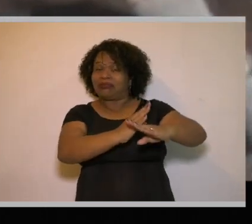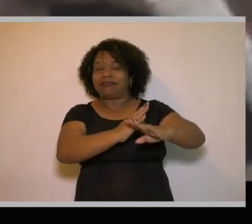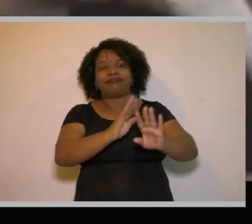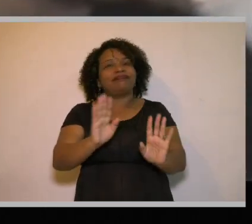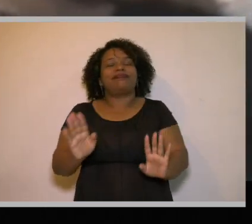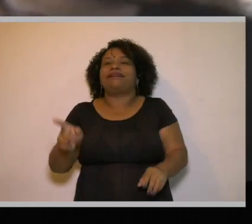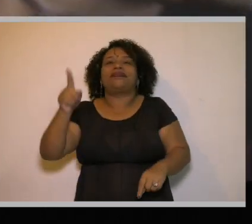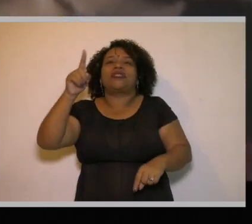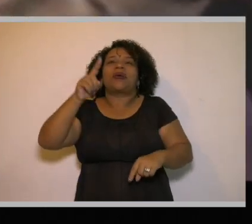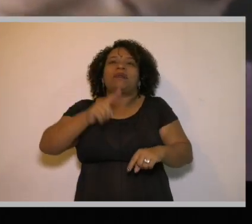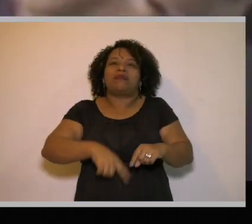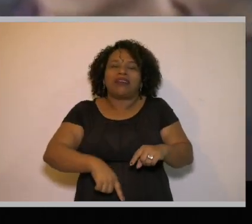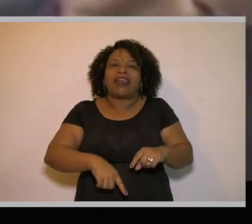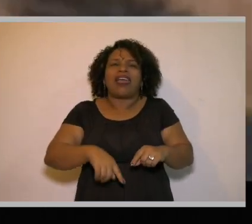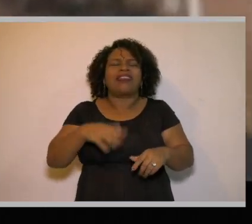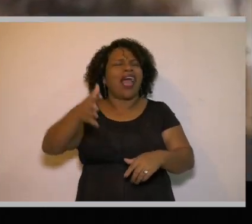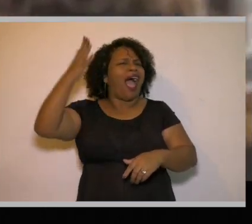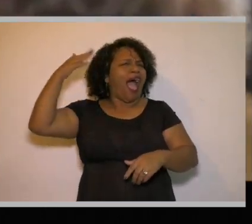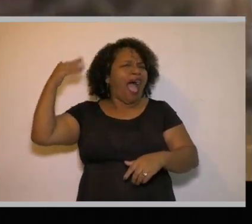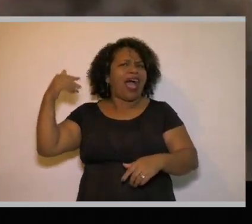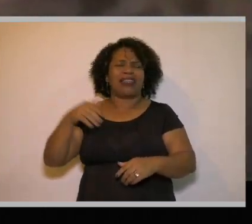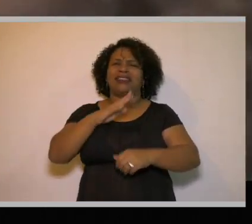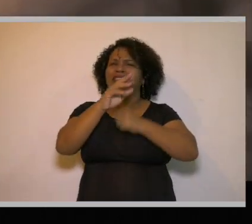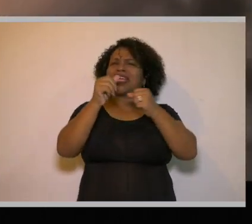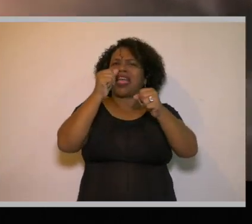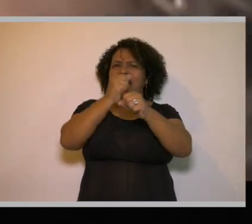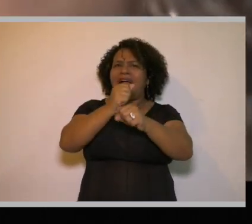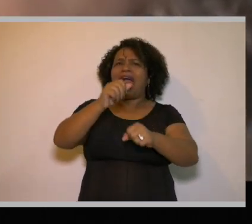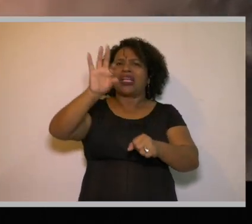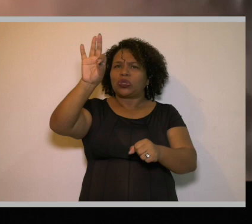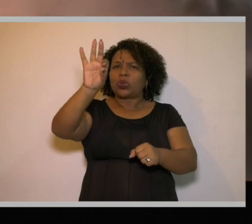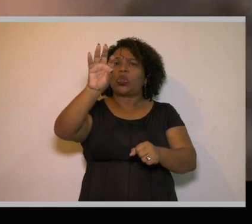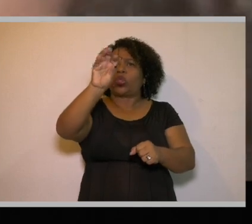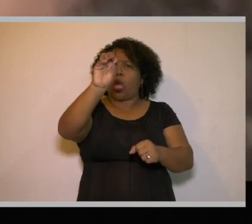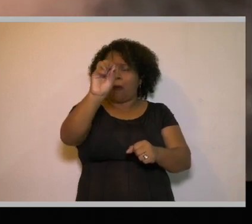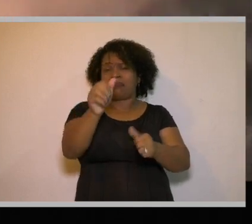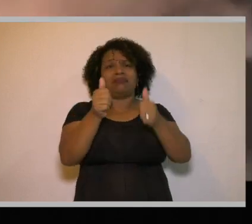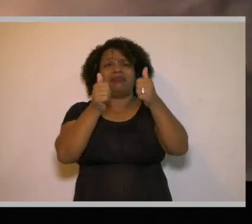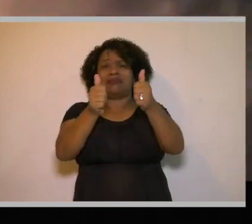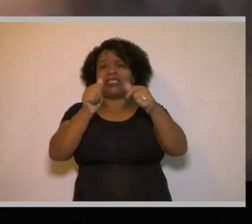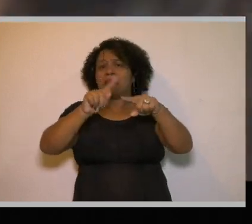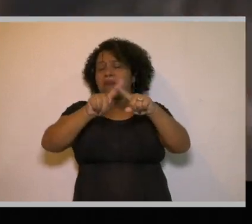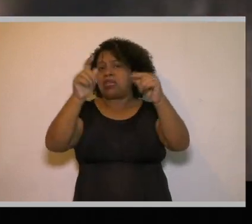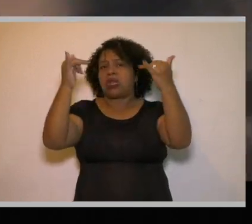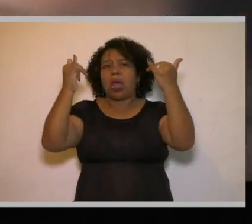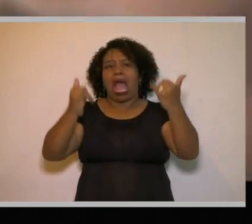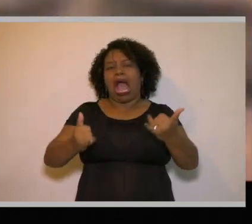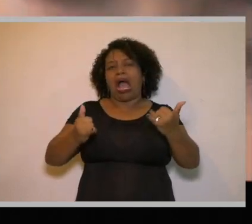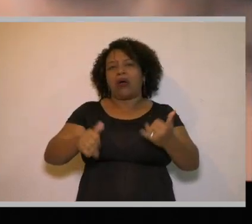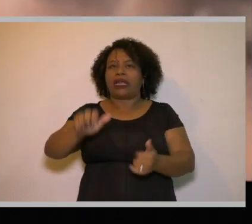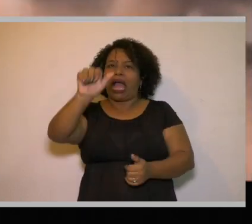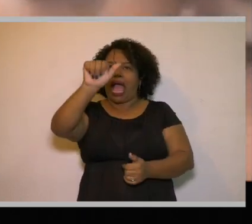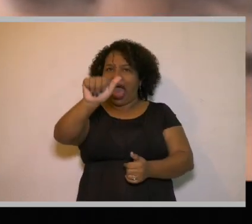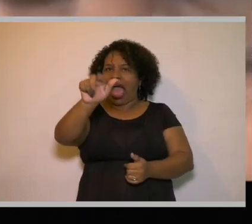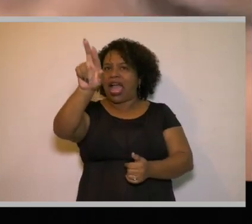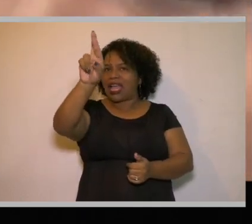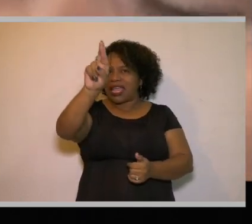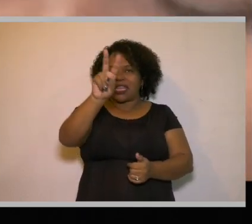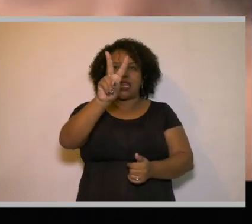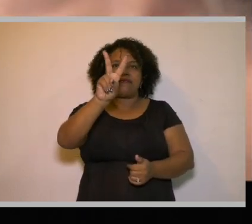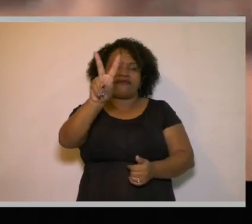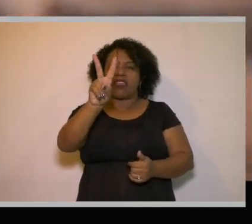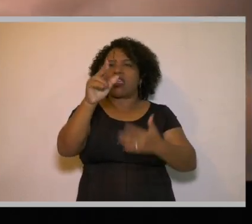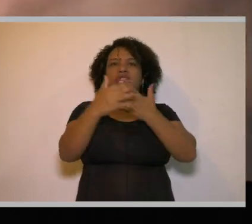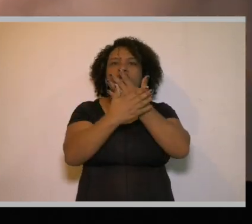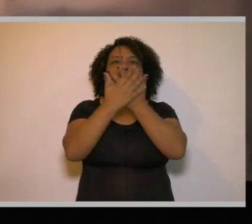que en los 90 llegó a ser el líder en la región por poseer uno de los mejores programas públicos de entrega gratuita del tratamiento